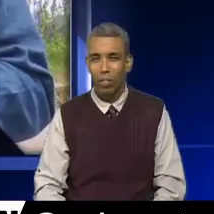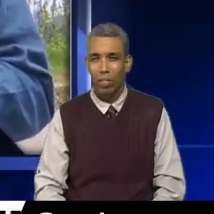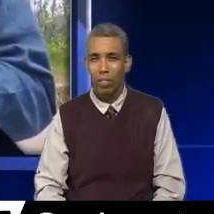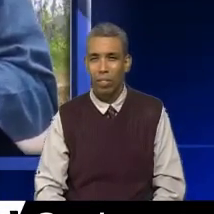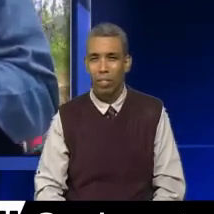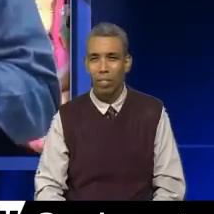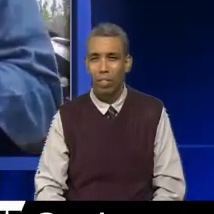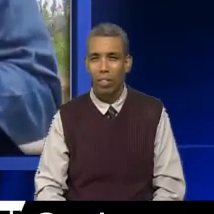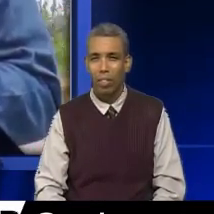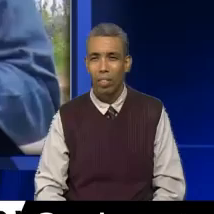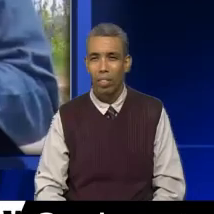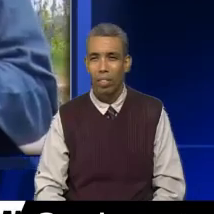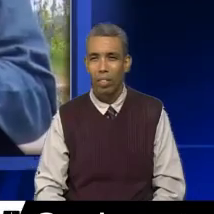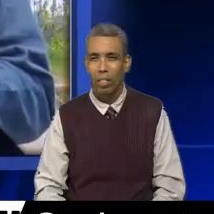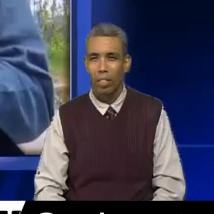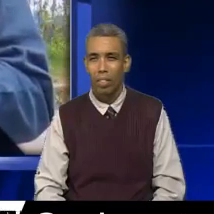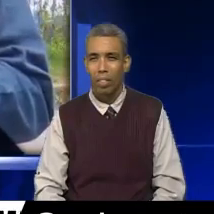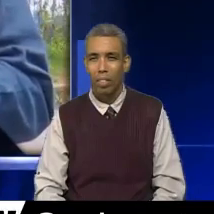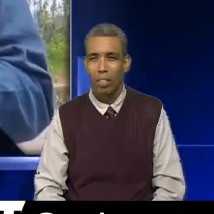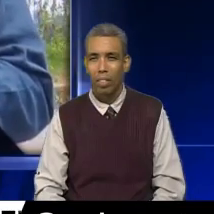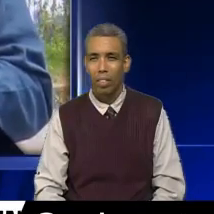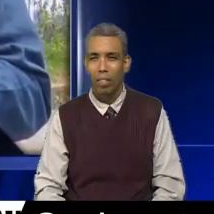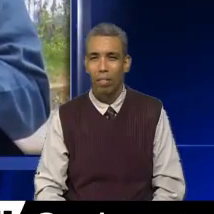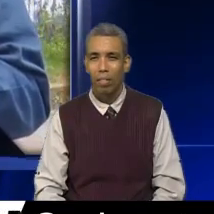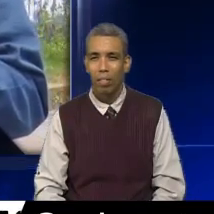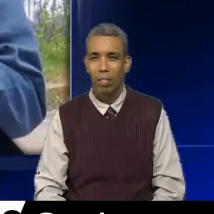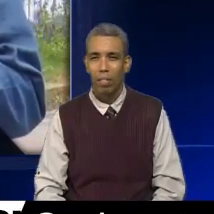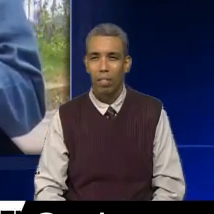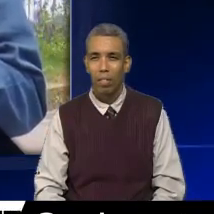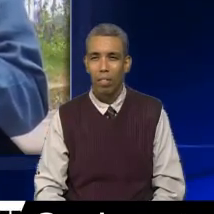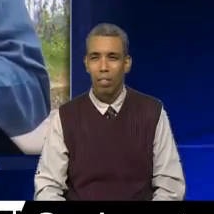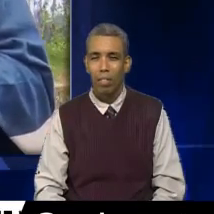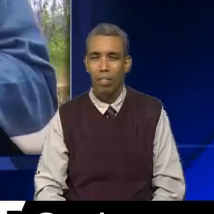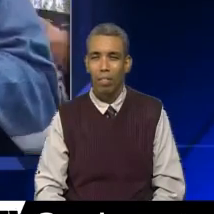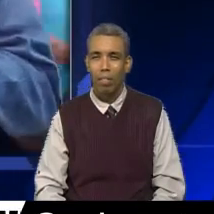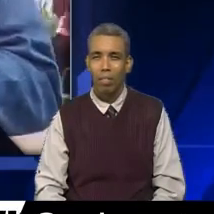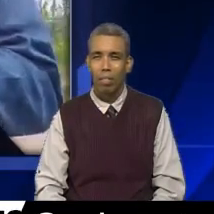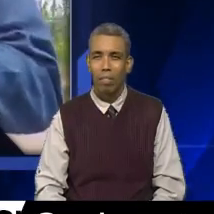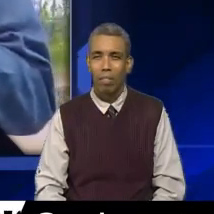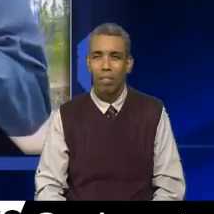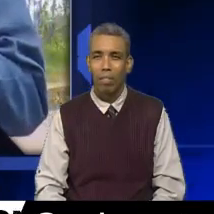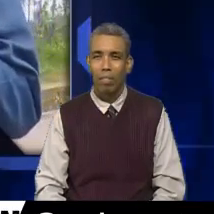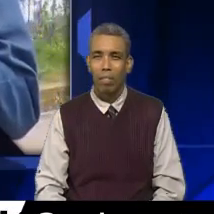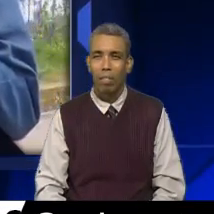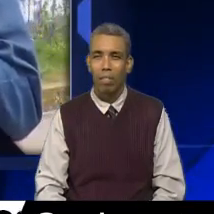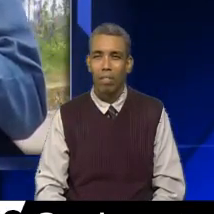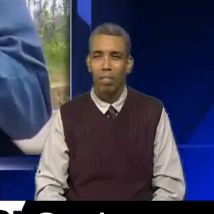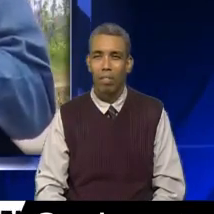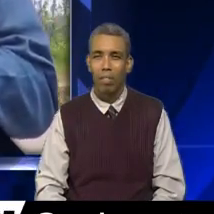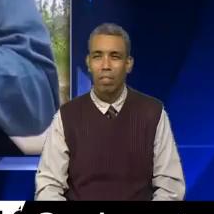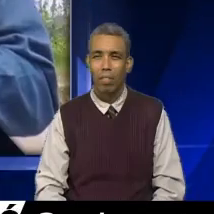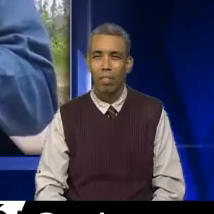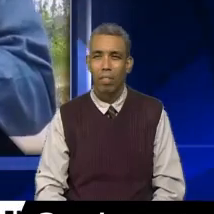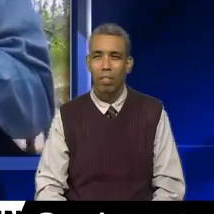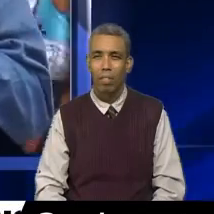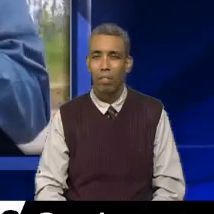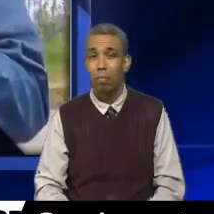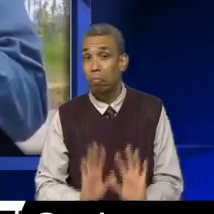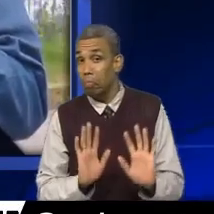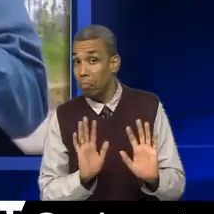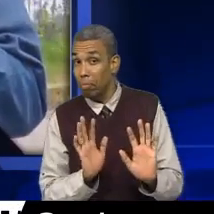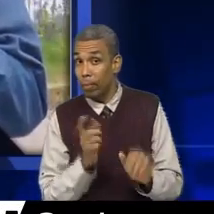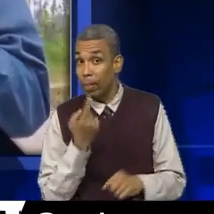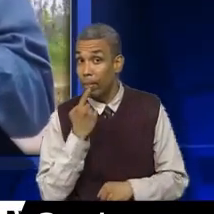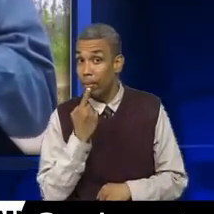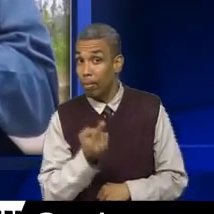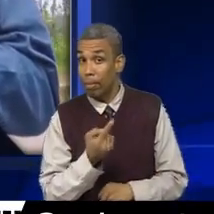Presidente William, ¿qué piensa usted sobre lo expuesto por el funcionario de Inderva? Bueno, estaremos esperando de verdad la inversión que le vaya